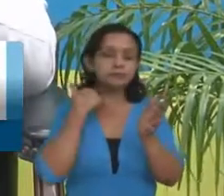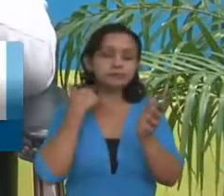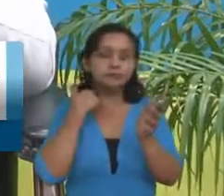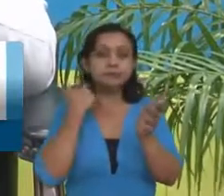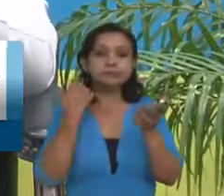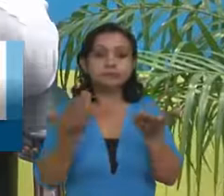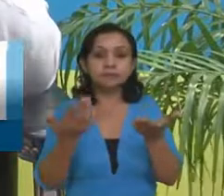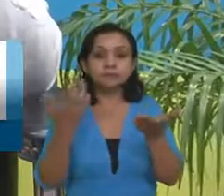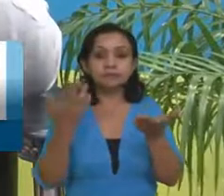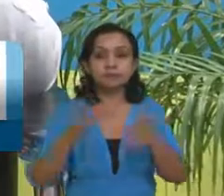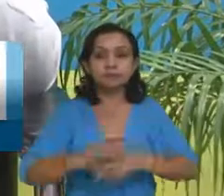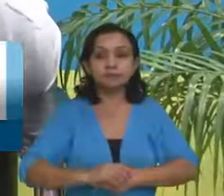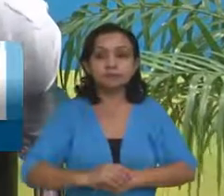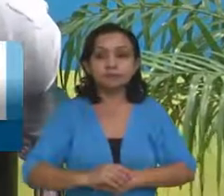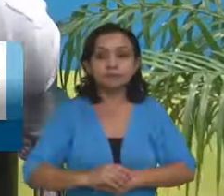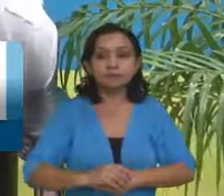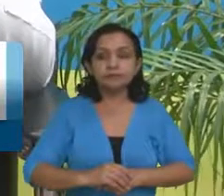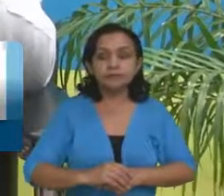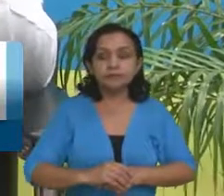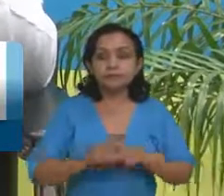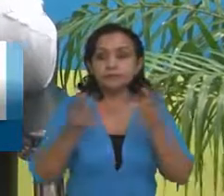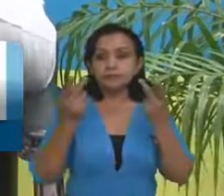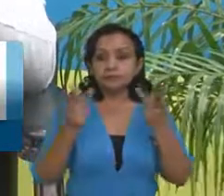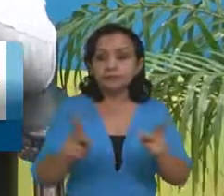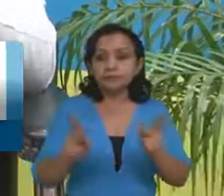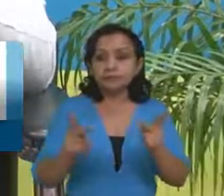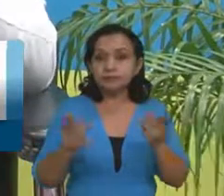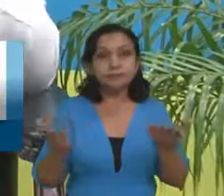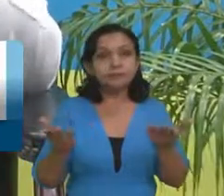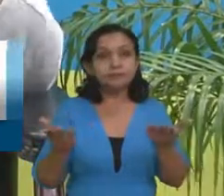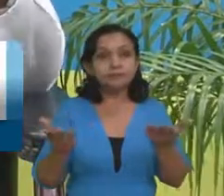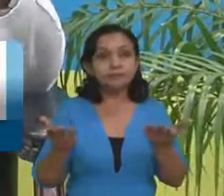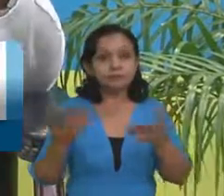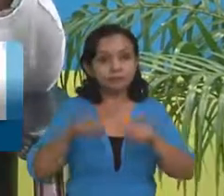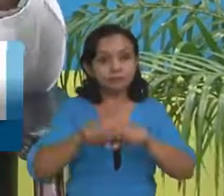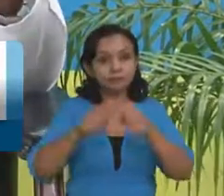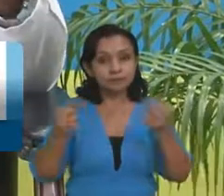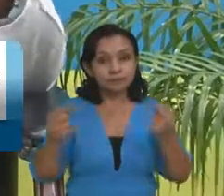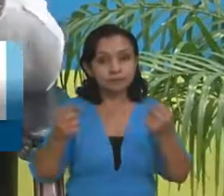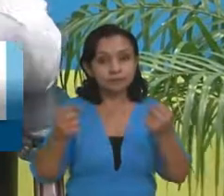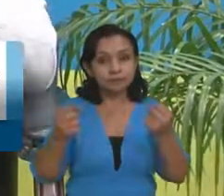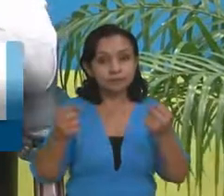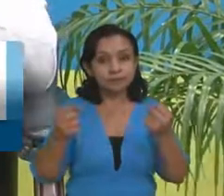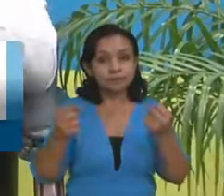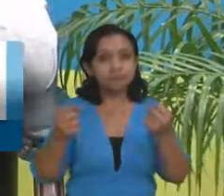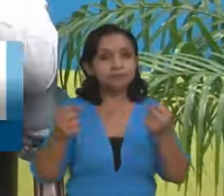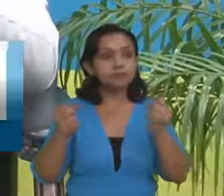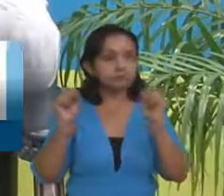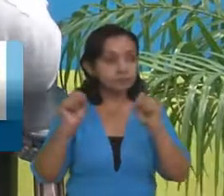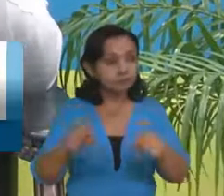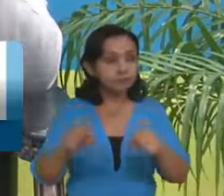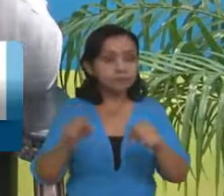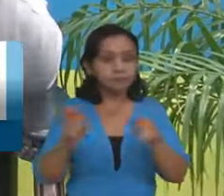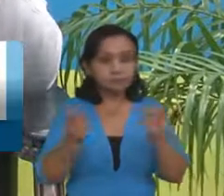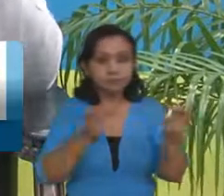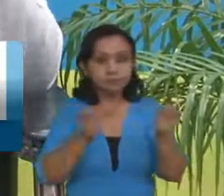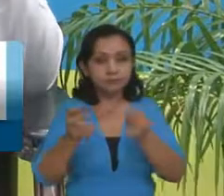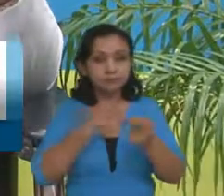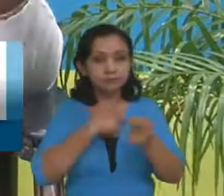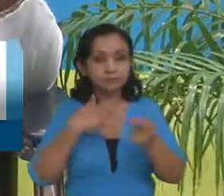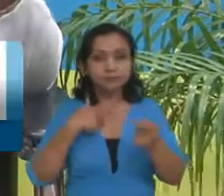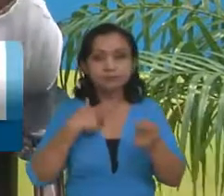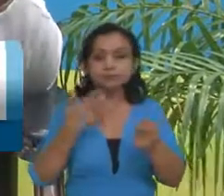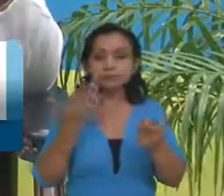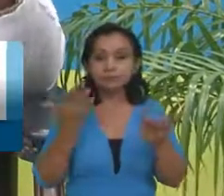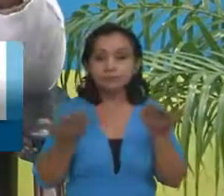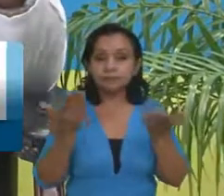acuerdo? Sin embargo, si hay una fractura asociada, el manejo va a